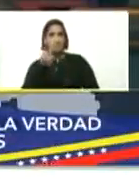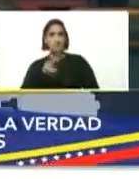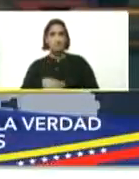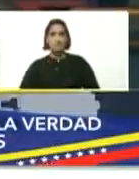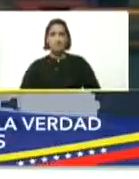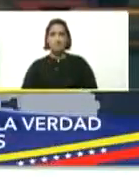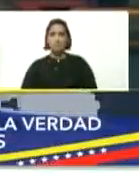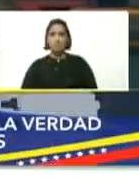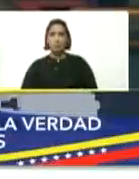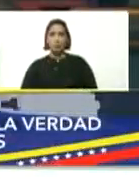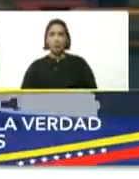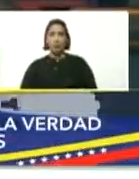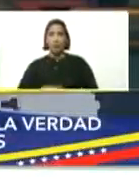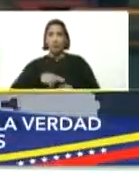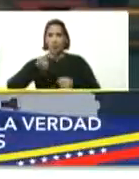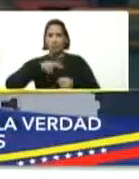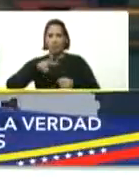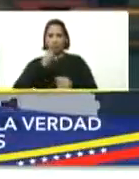tesoro digital.